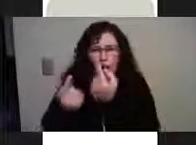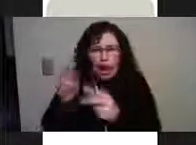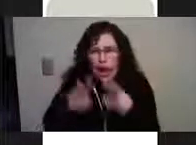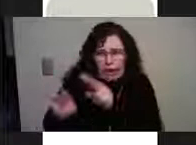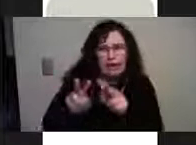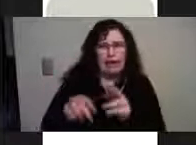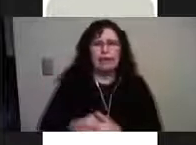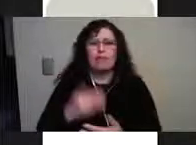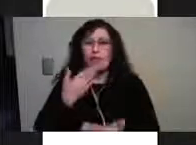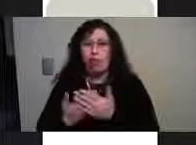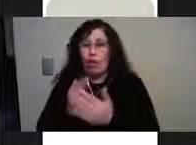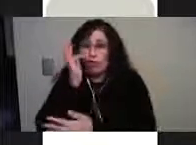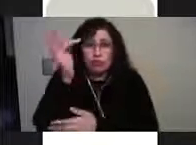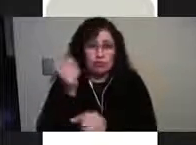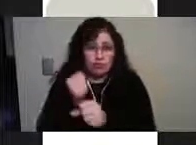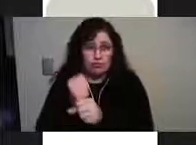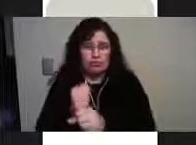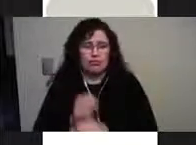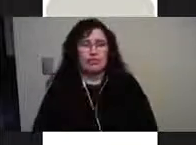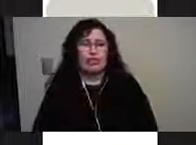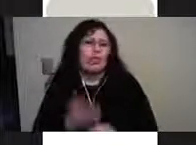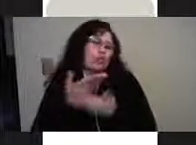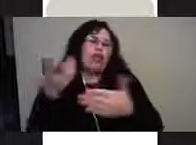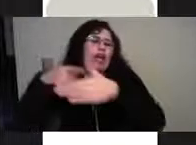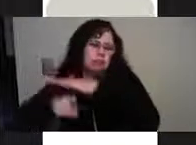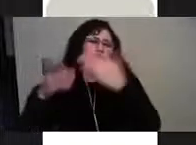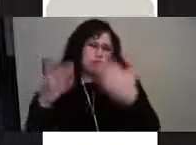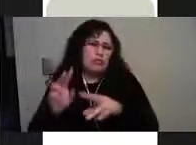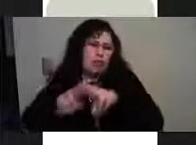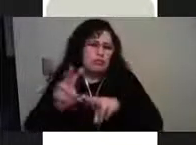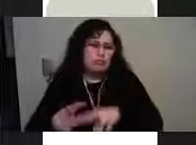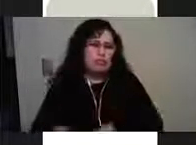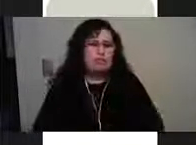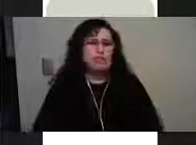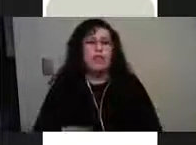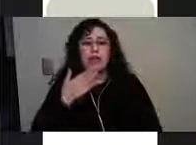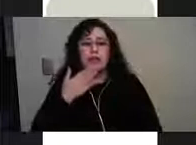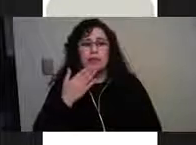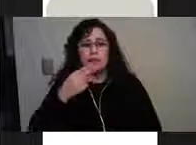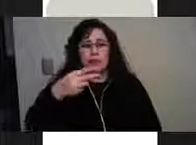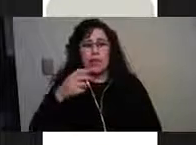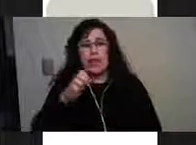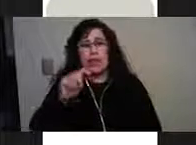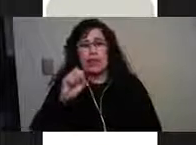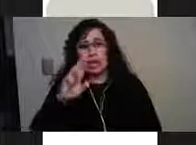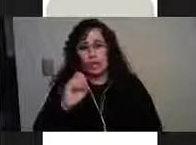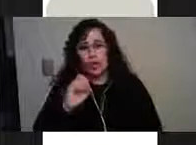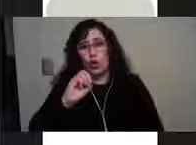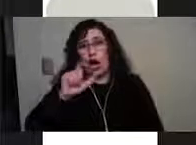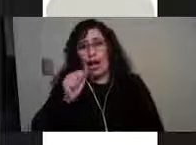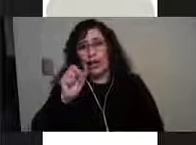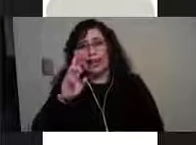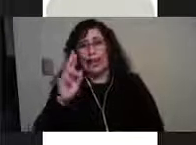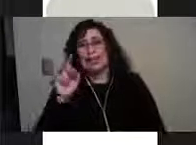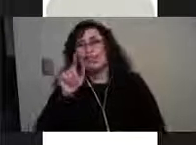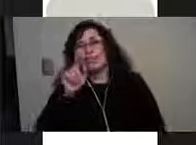momento de ya comenzar a hacer intervenciones específicas. Heteroagresividad, ¿cierto? Patada, golpe, mordedura,